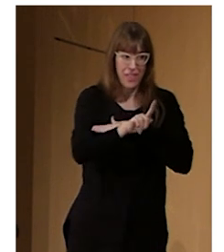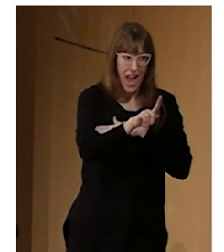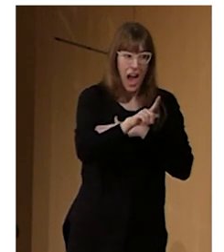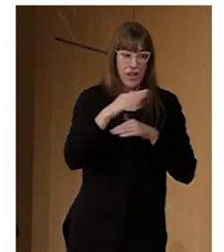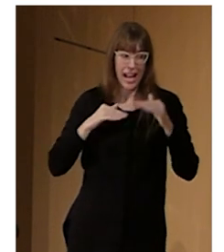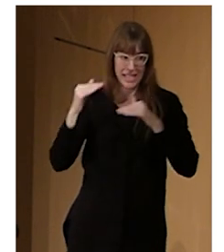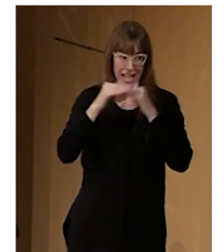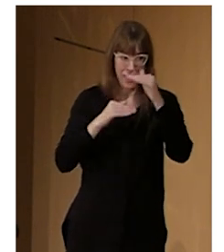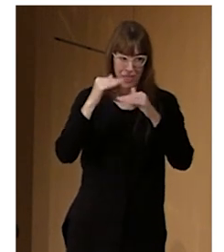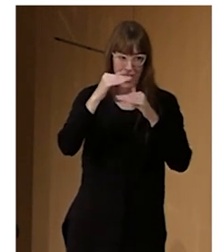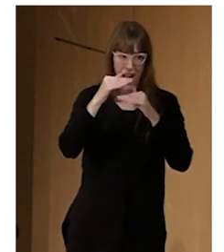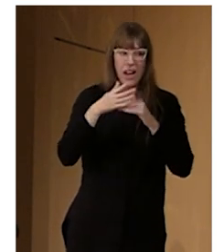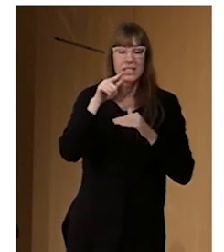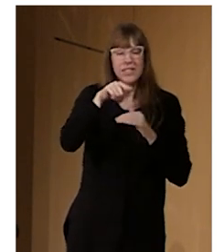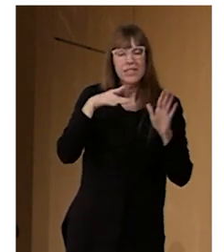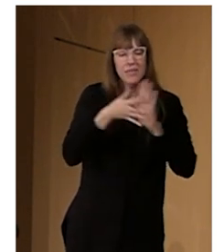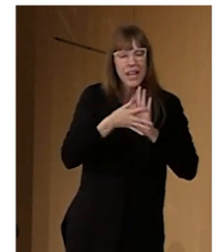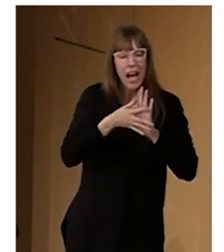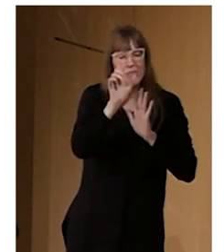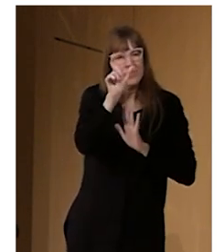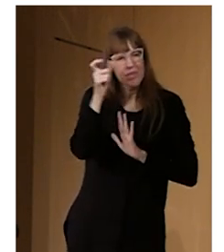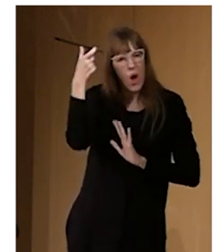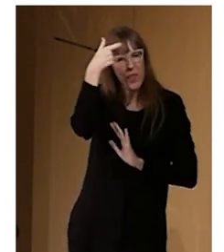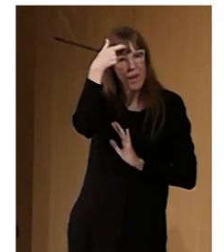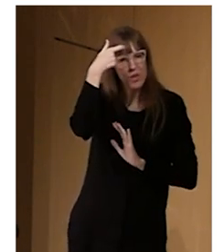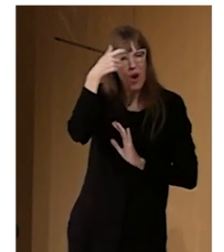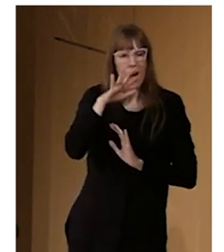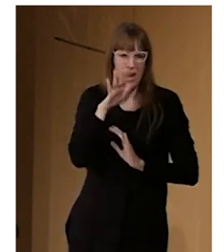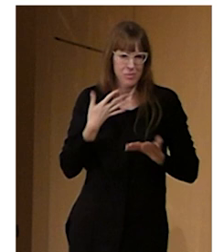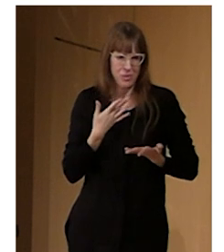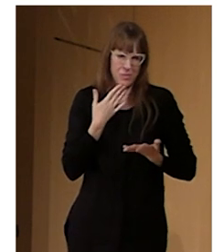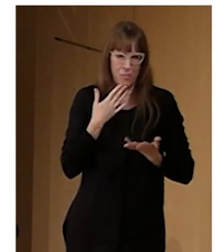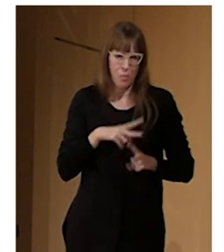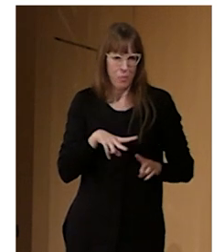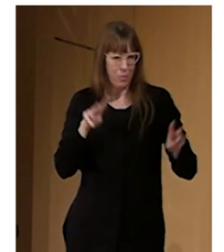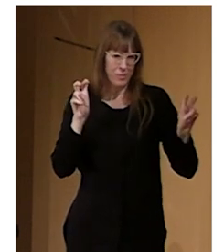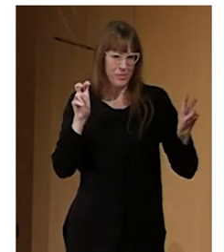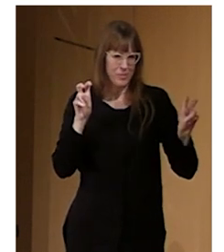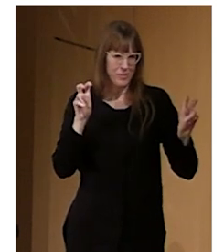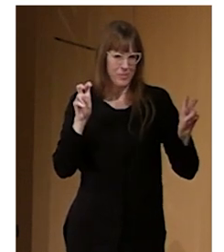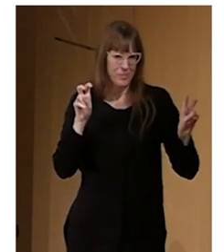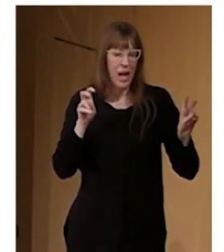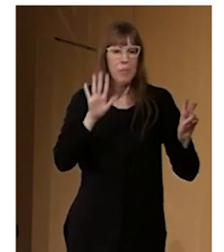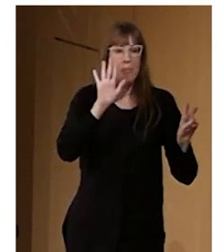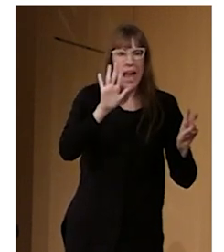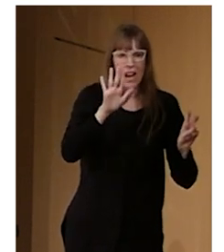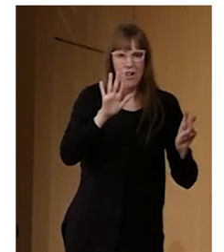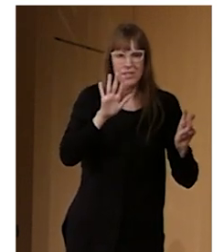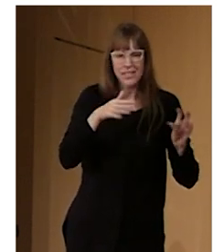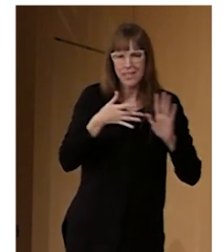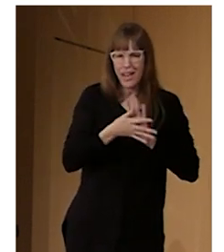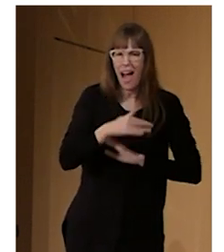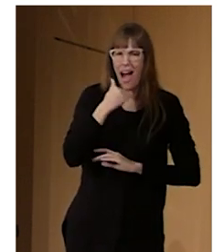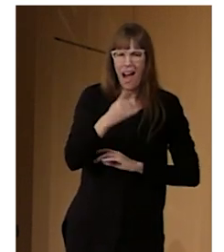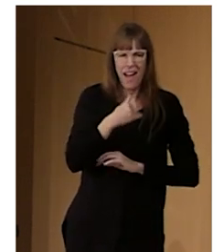relativamente moderno el término no en el que nos hemos familiarizado con él pero que en realidad es algo tan antiguo como la propia humanidad no que es esa